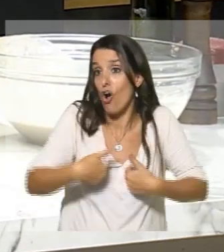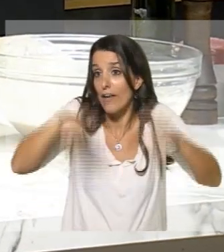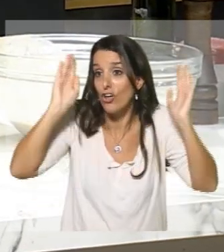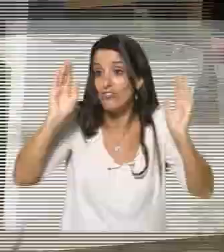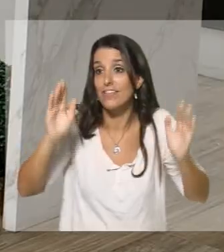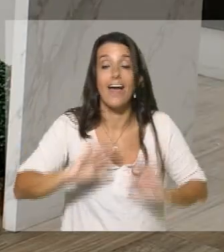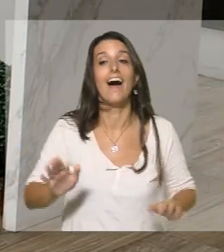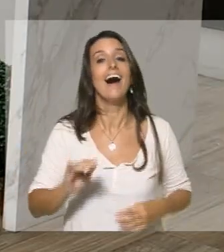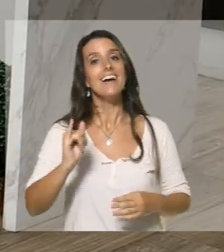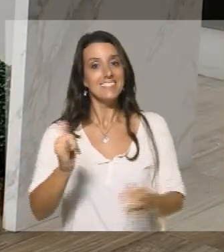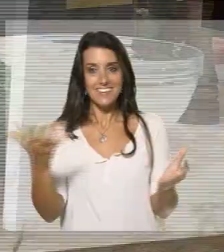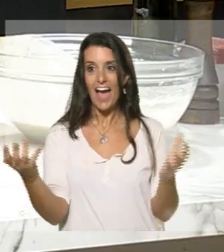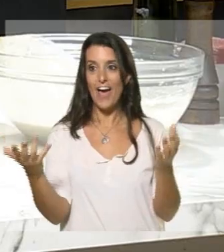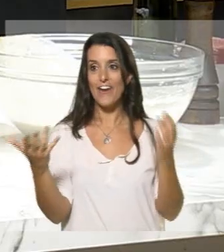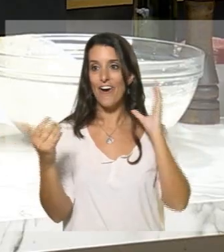obvio.